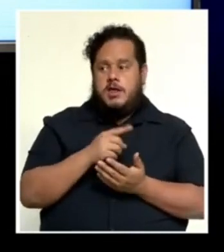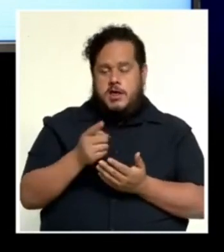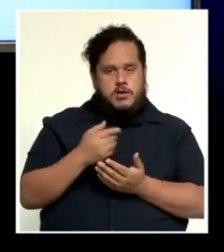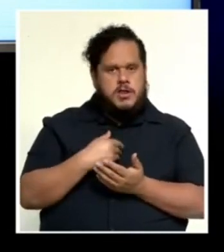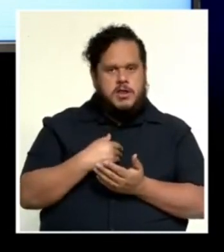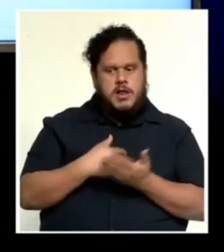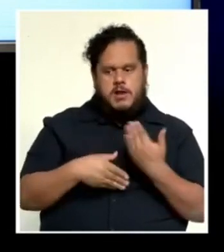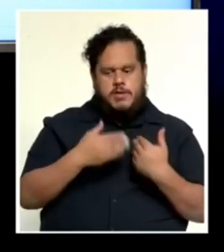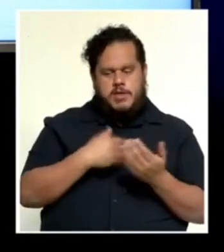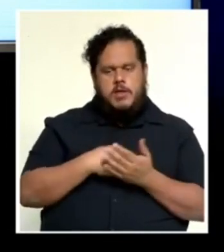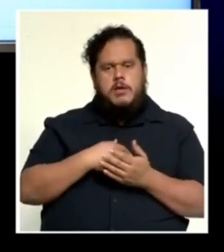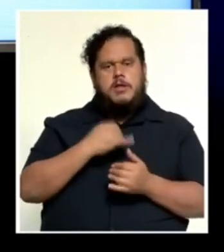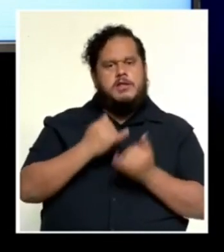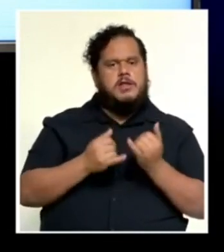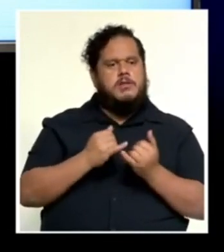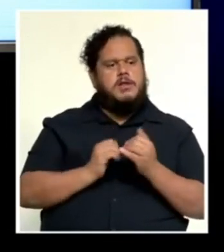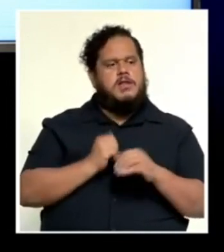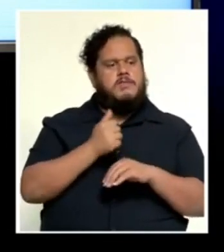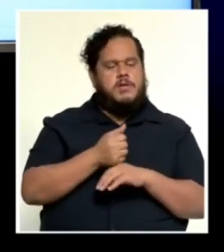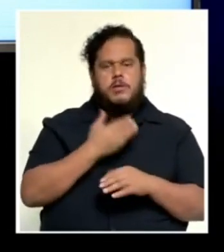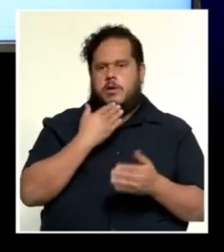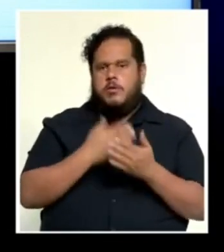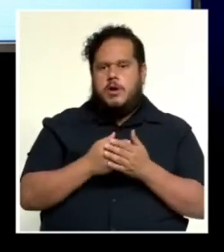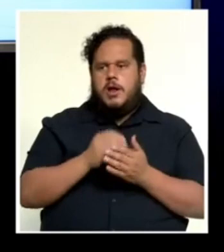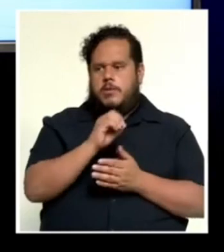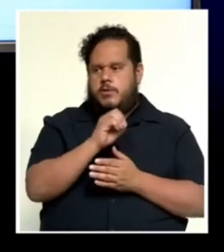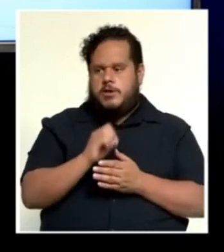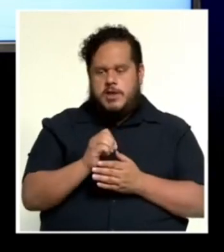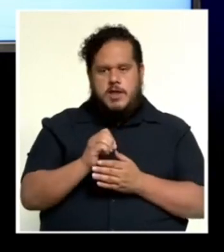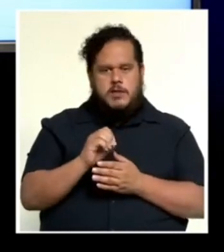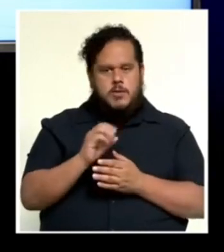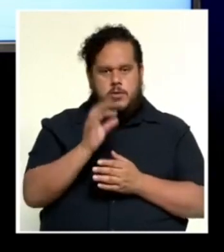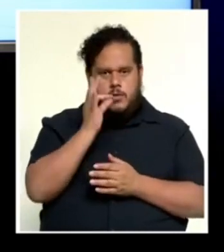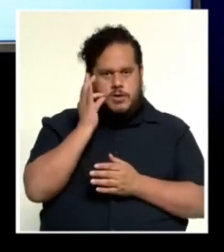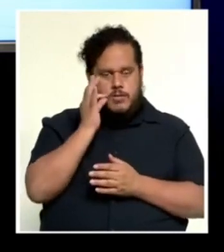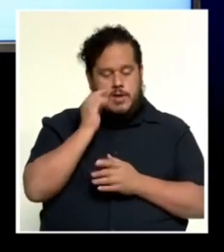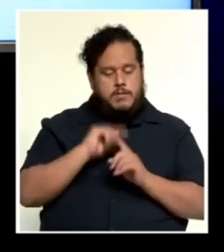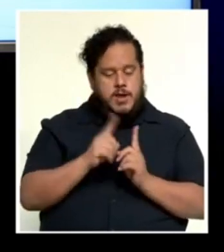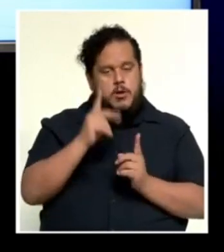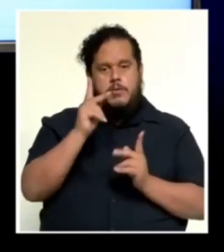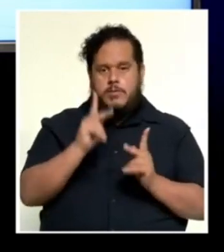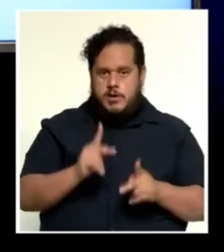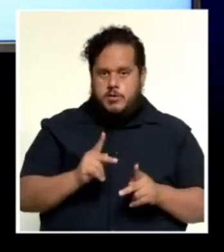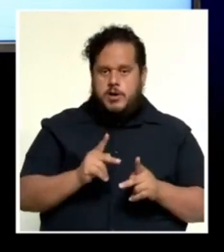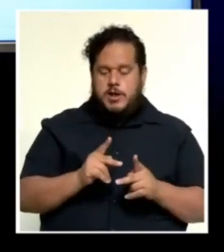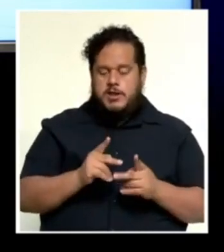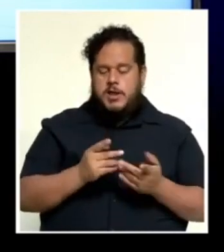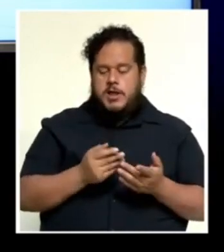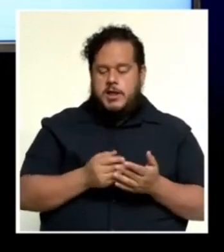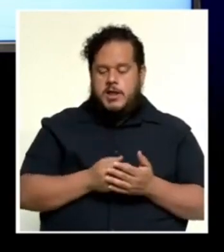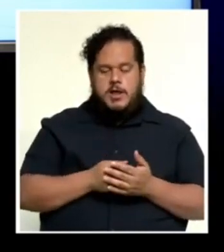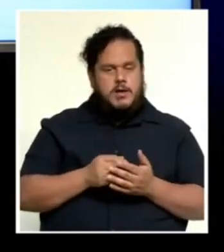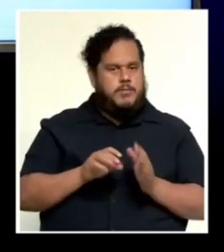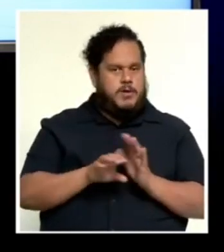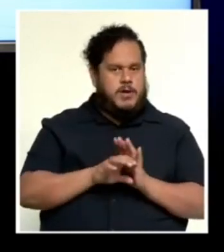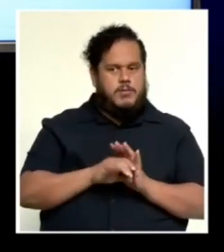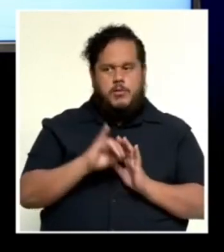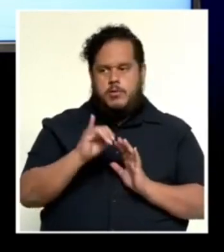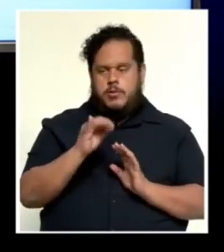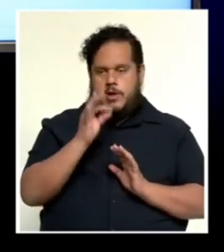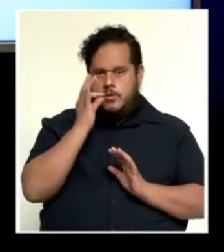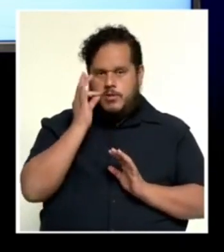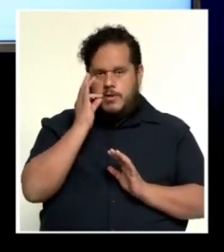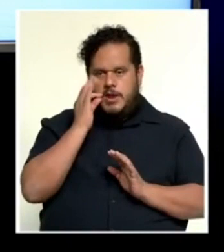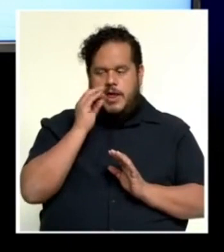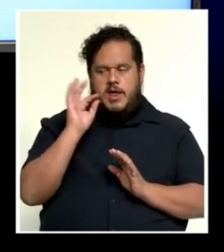pasado, se terminan definiendo una buena proporción por don José María, pero incluso personas que dijeron haber votado por don José María Figueres en